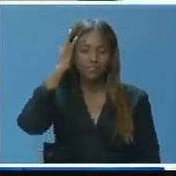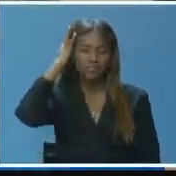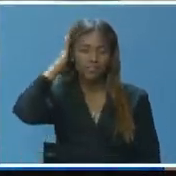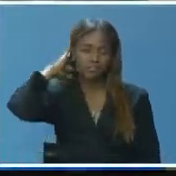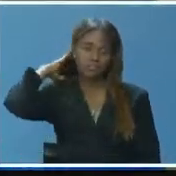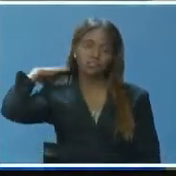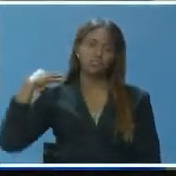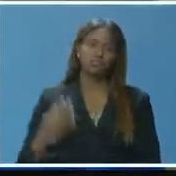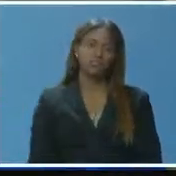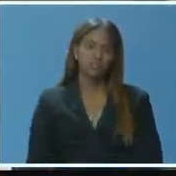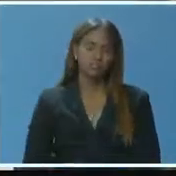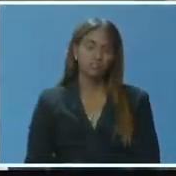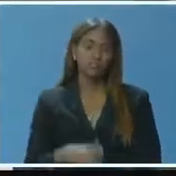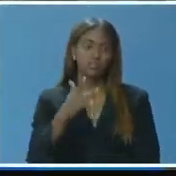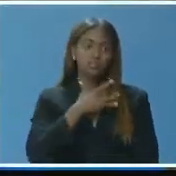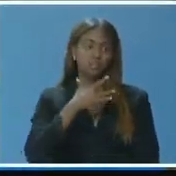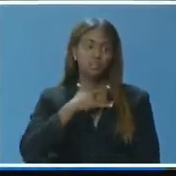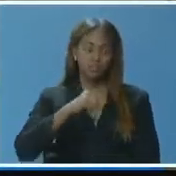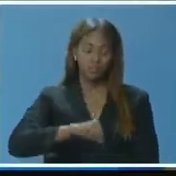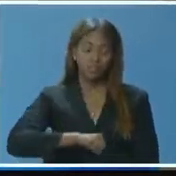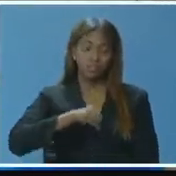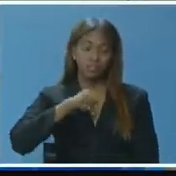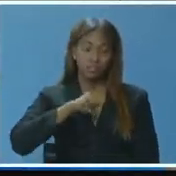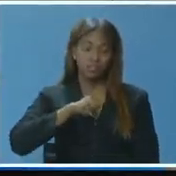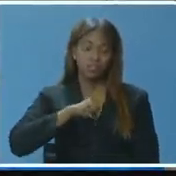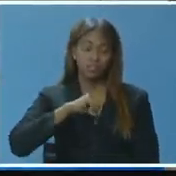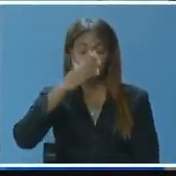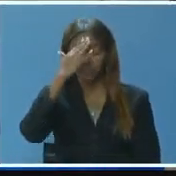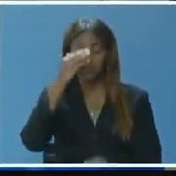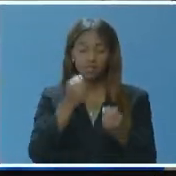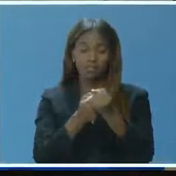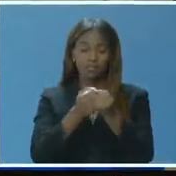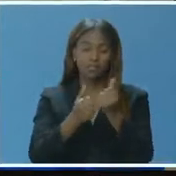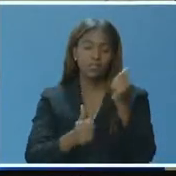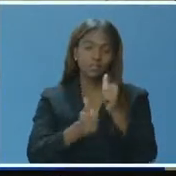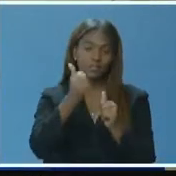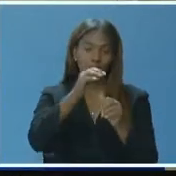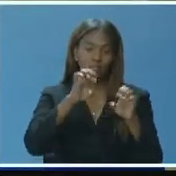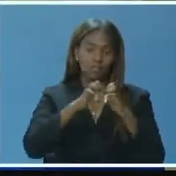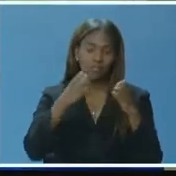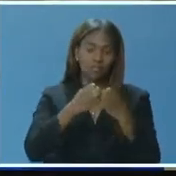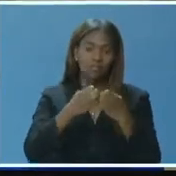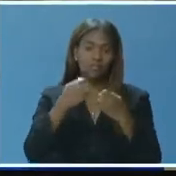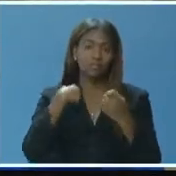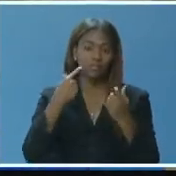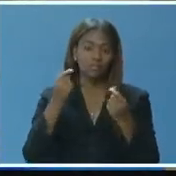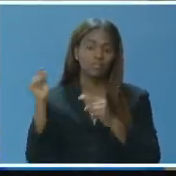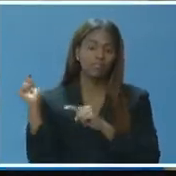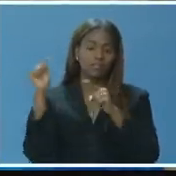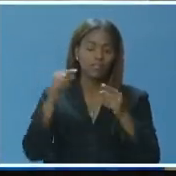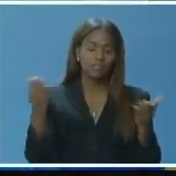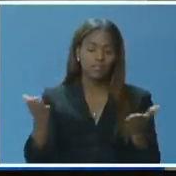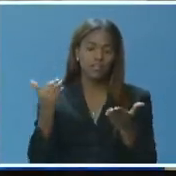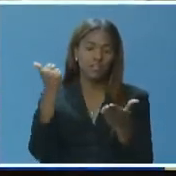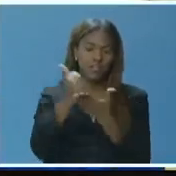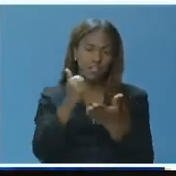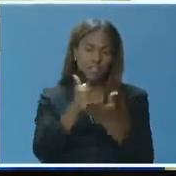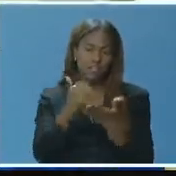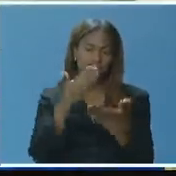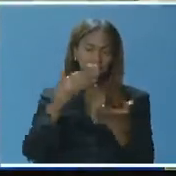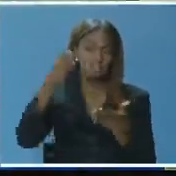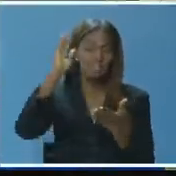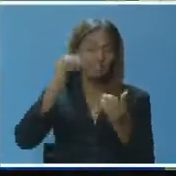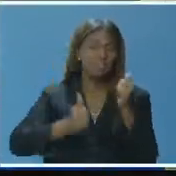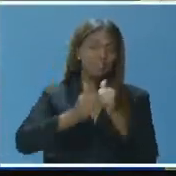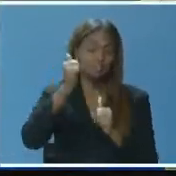muy orgullosa, muy bien, porque aporté un granito de arena al equipo. Yo vine a eso, fue a ayudar, y aquí estamos, y gracias a Dios lo logramos.